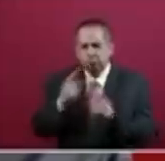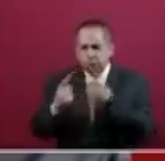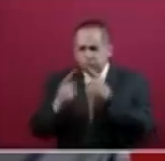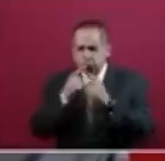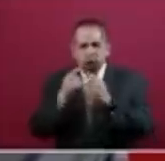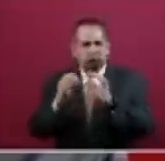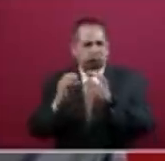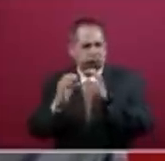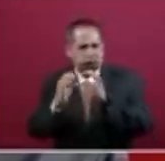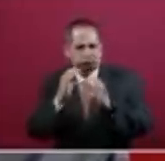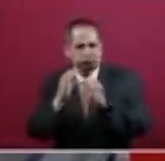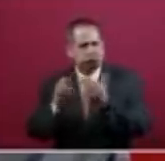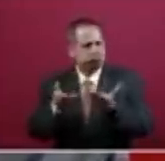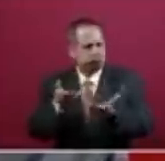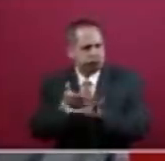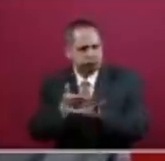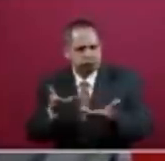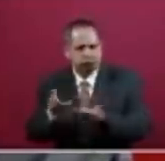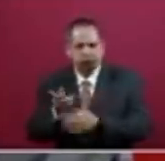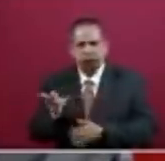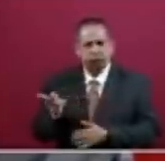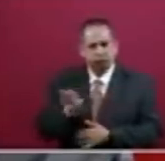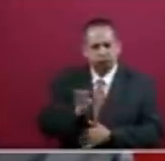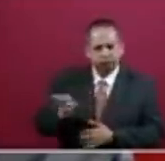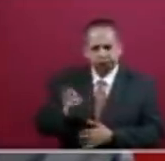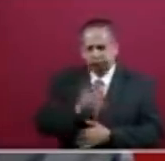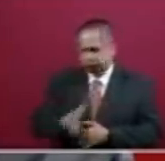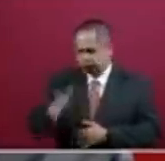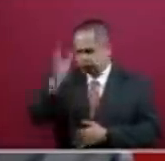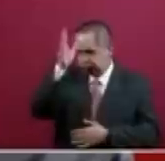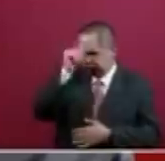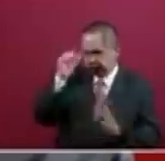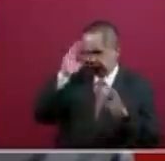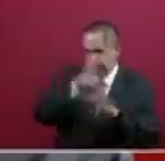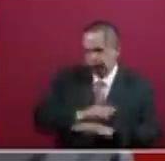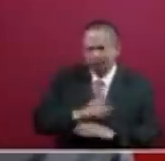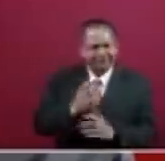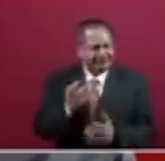se concilien las partes, que